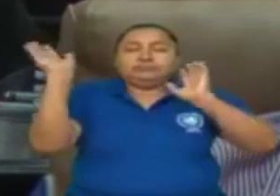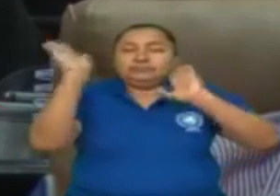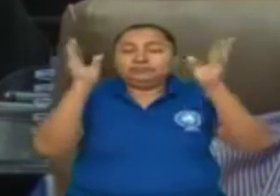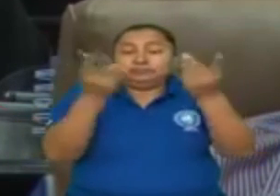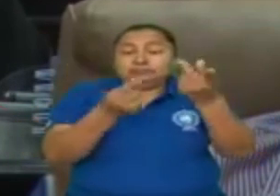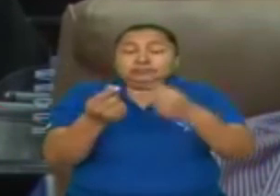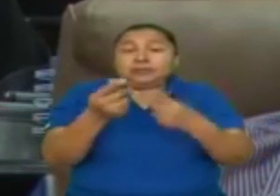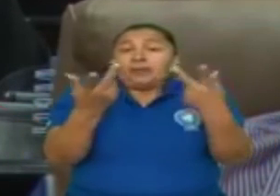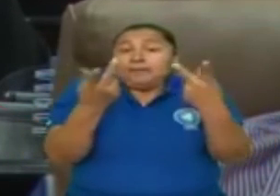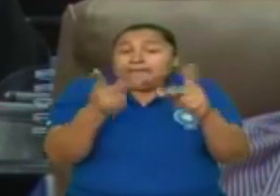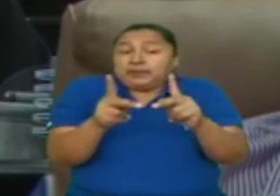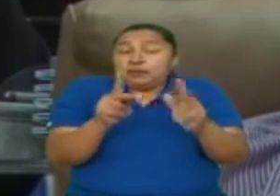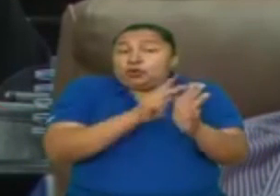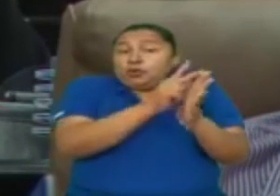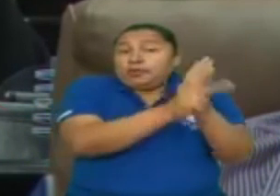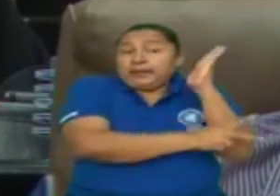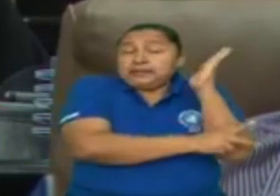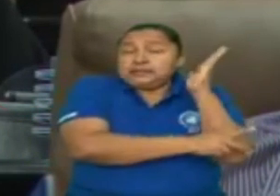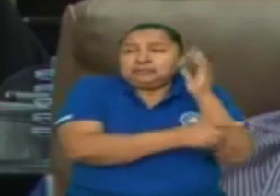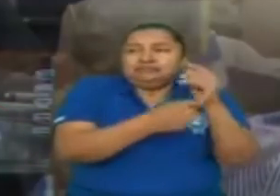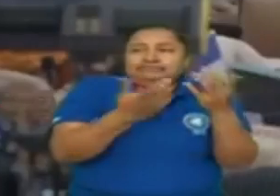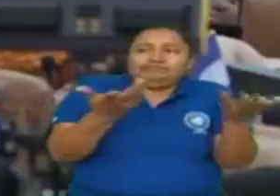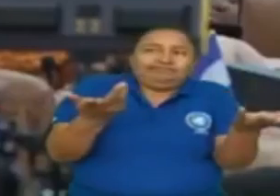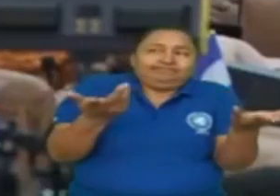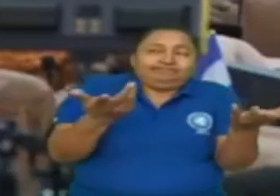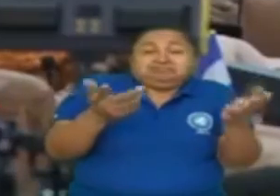pero lo que son los países, pues no tenemos más que